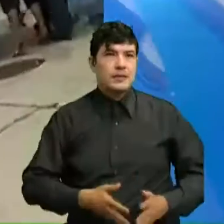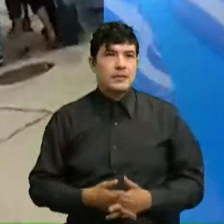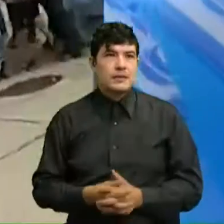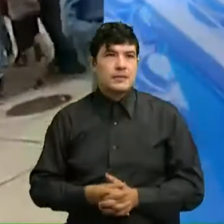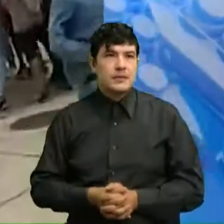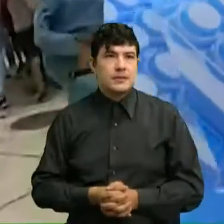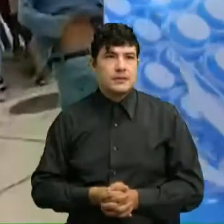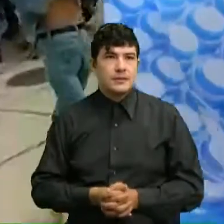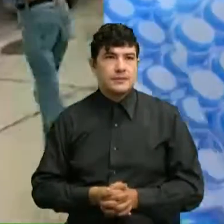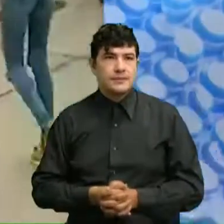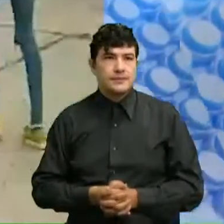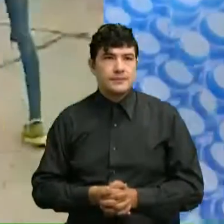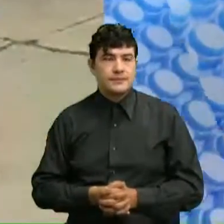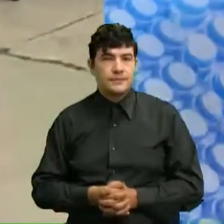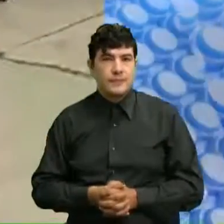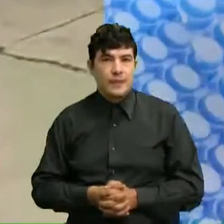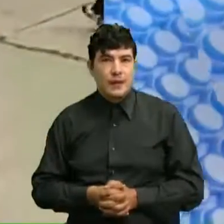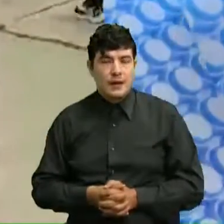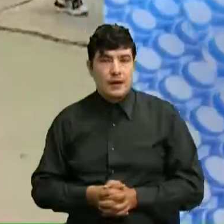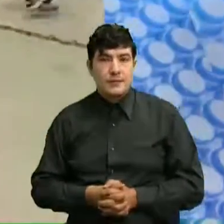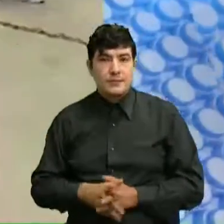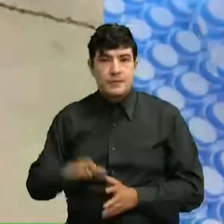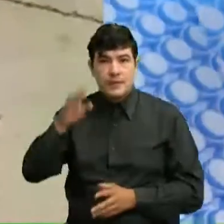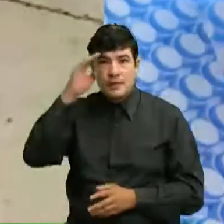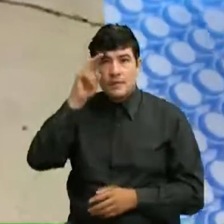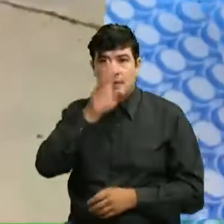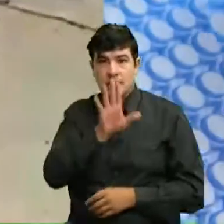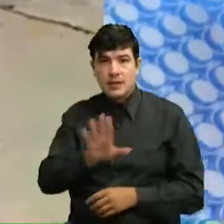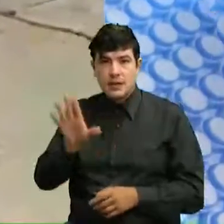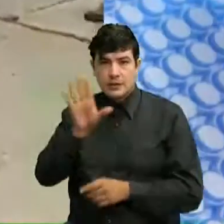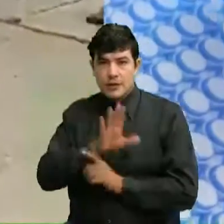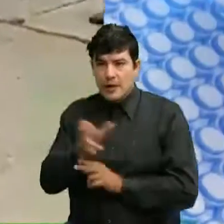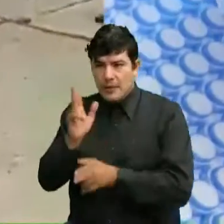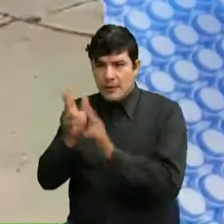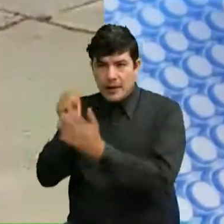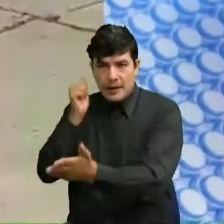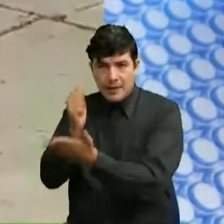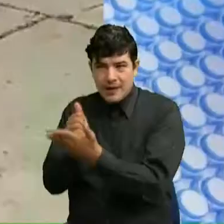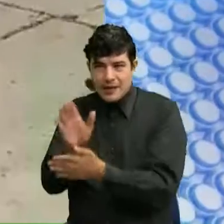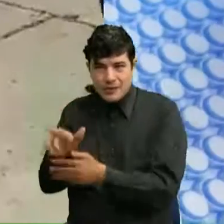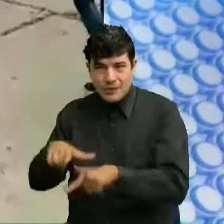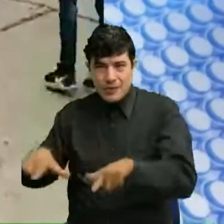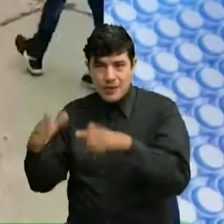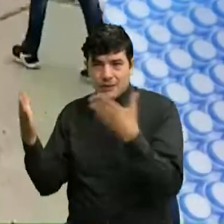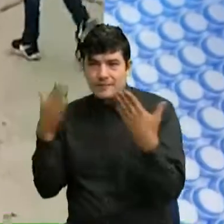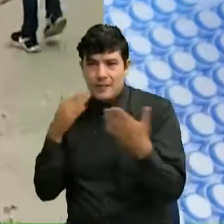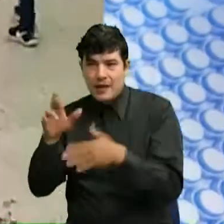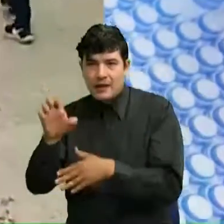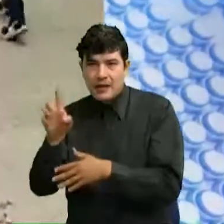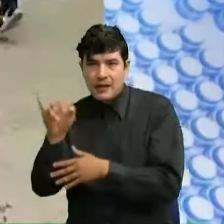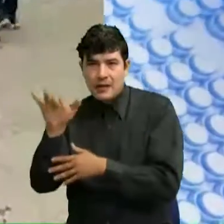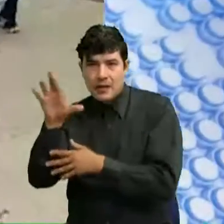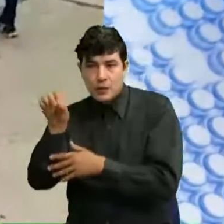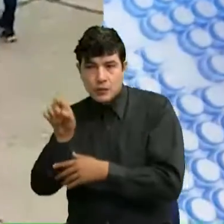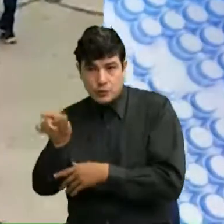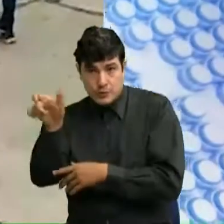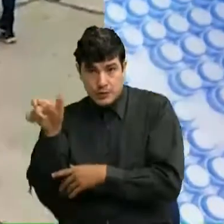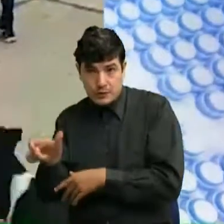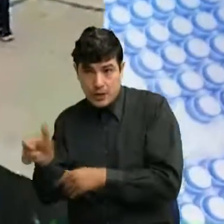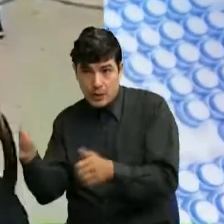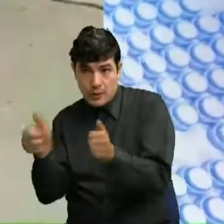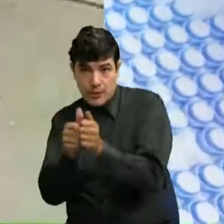El occiso fue abatido en días pasados por parte de la Policía Nacional en la vereda del Retiro de este municipio, luego que el sujeto junto a